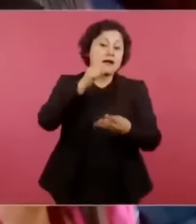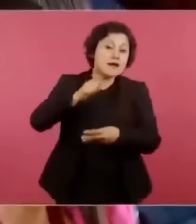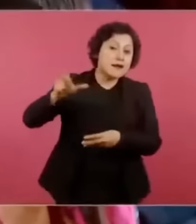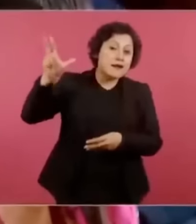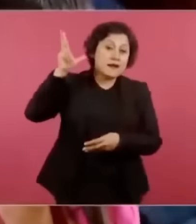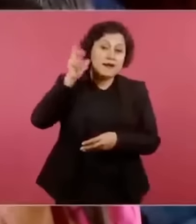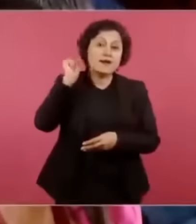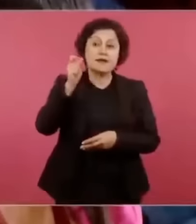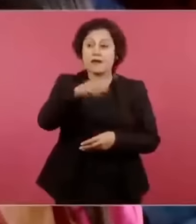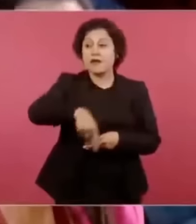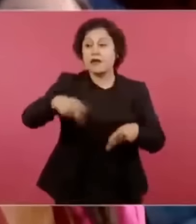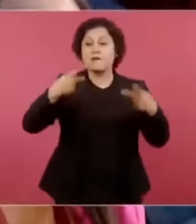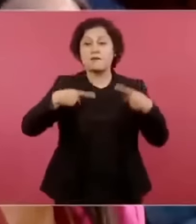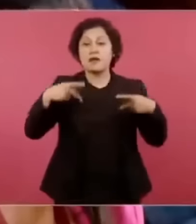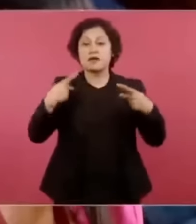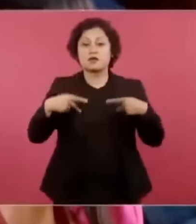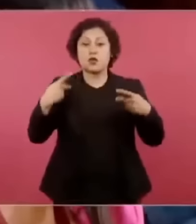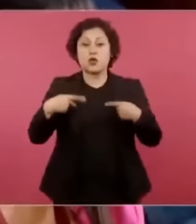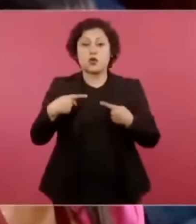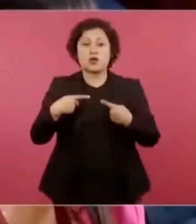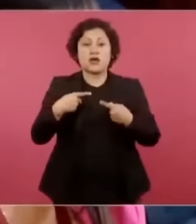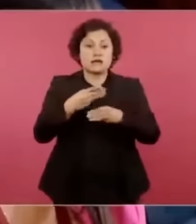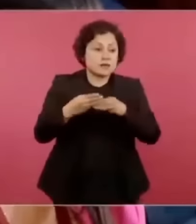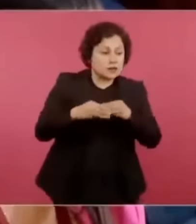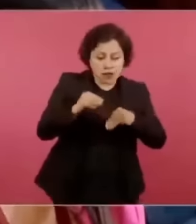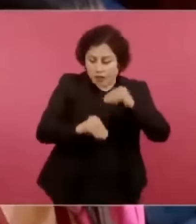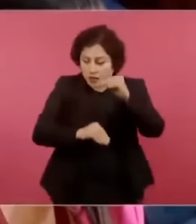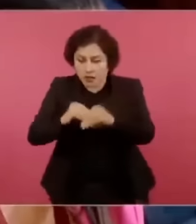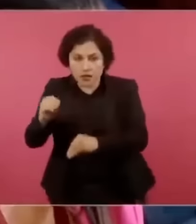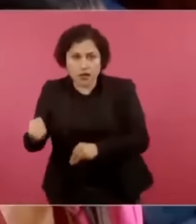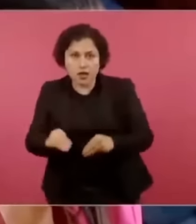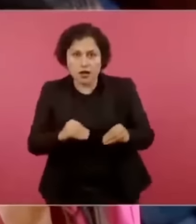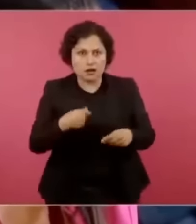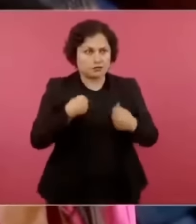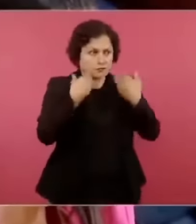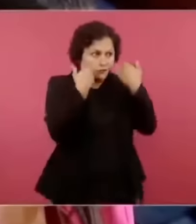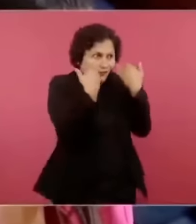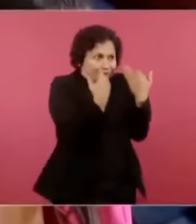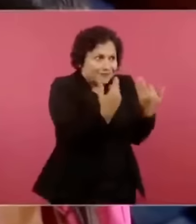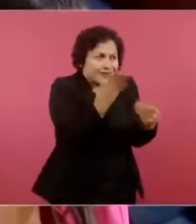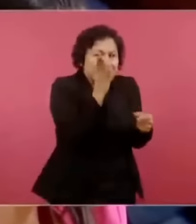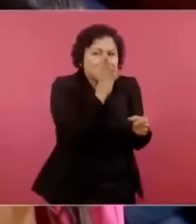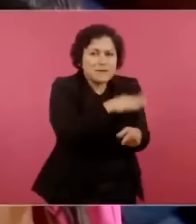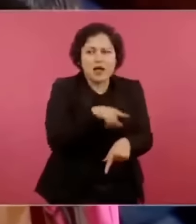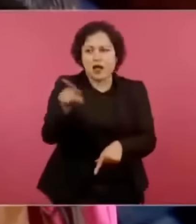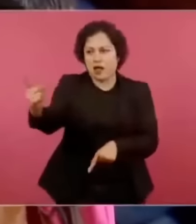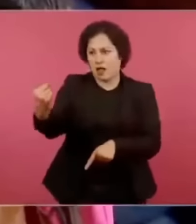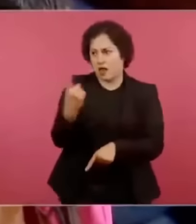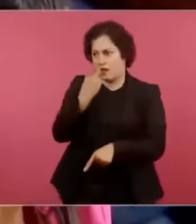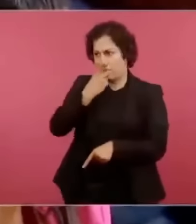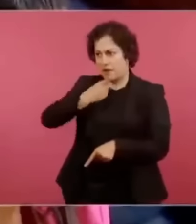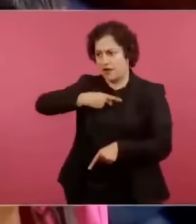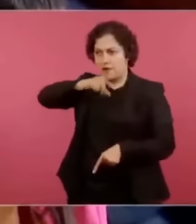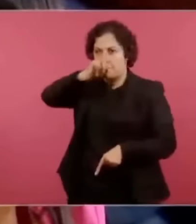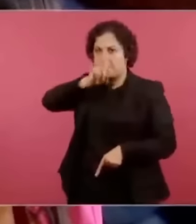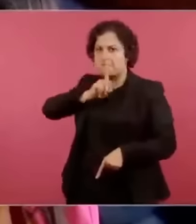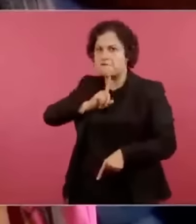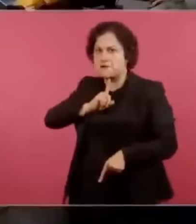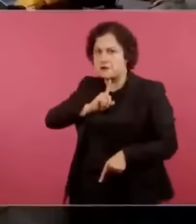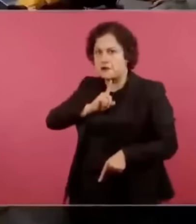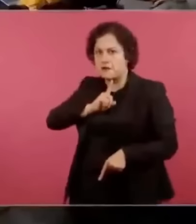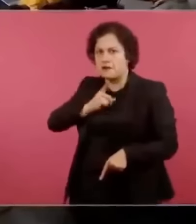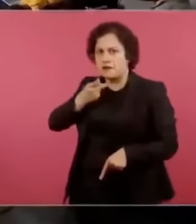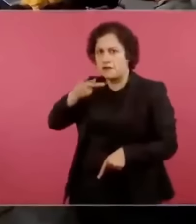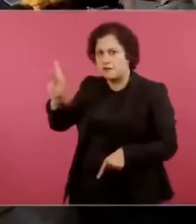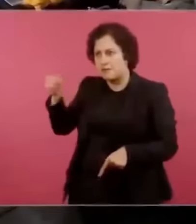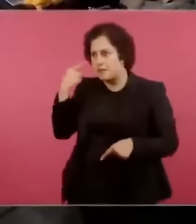curar a la gente. O sea, a mí me pueden mentir Durazo y decirme, sí, todo está bien. Pero la realidad no la pueden negar, presidente. Pero